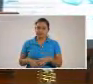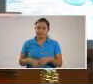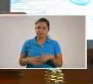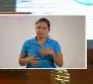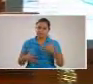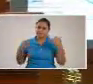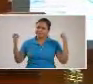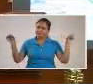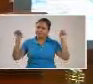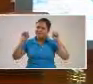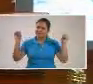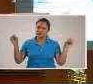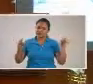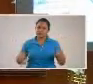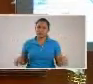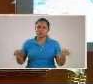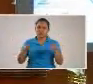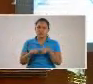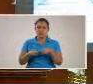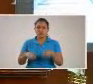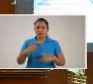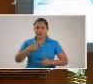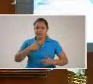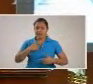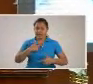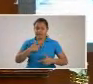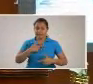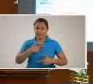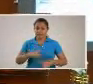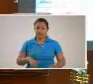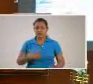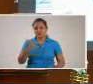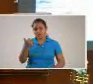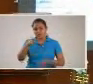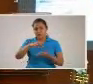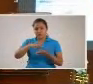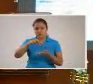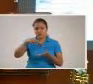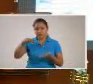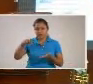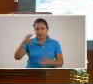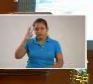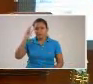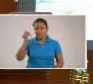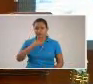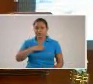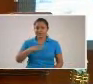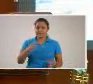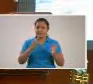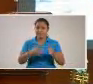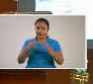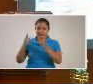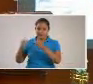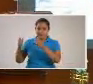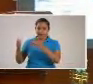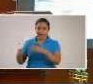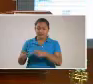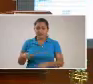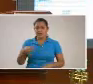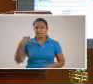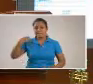Estados Unidos y Polonia, porque ellos están, hermano, preparándose para una guerra en el Mar